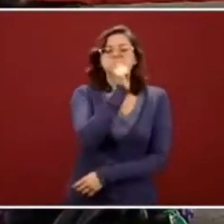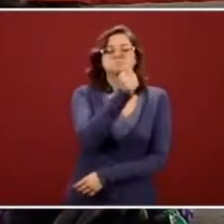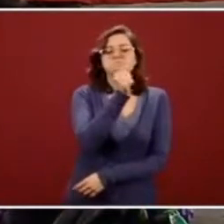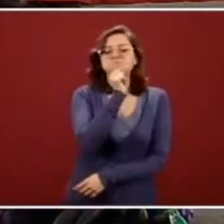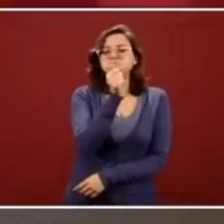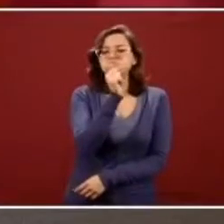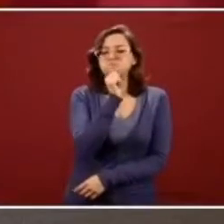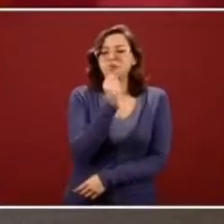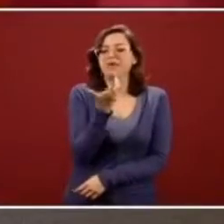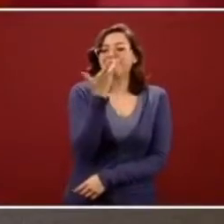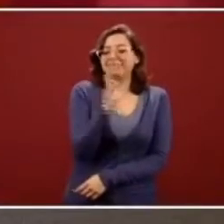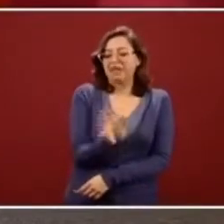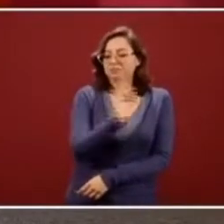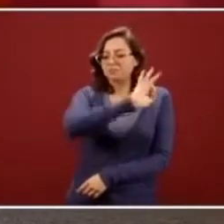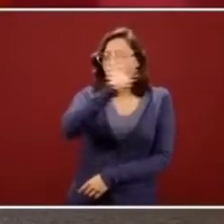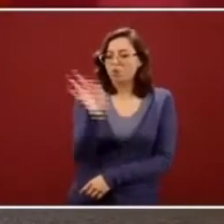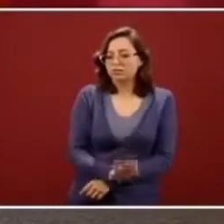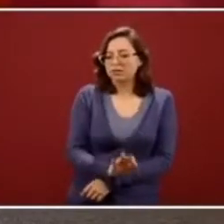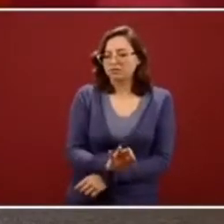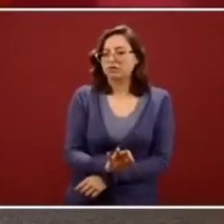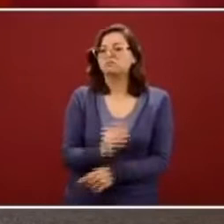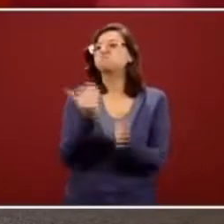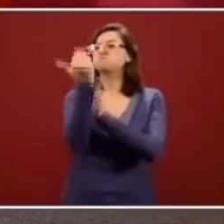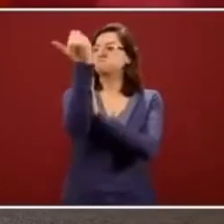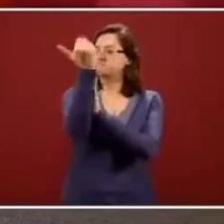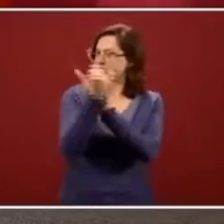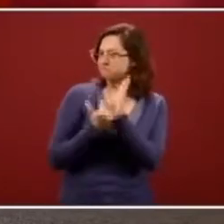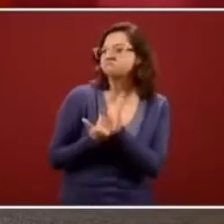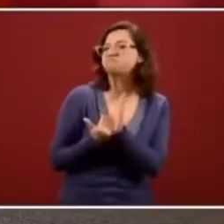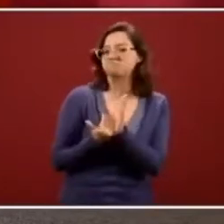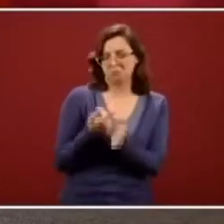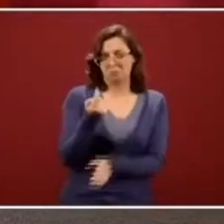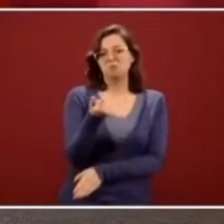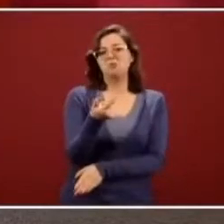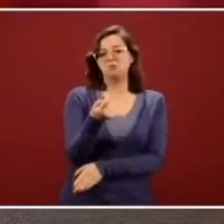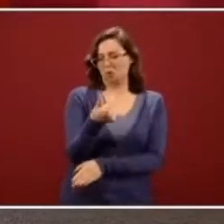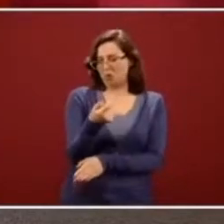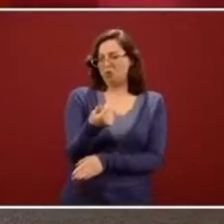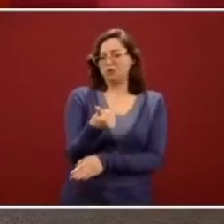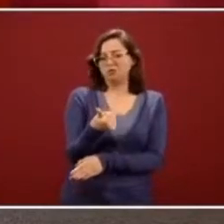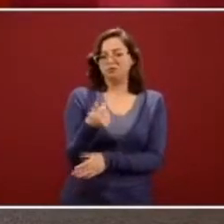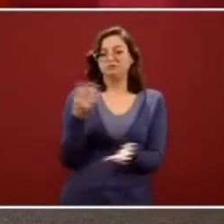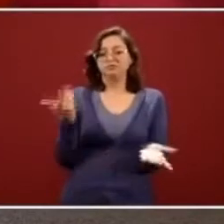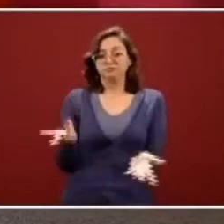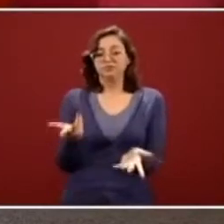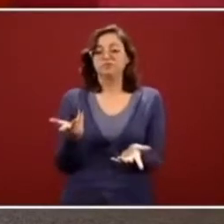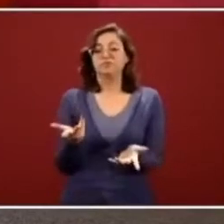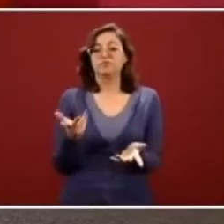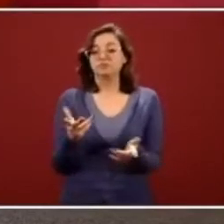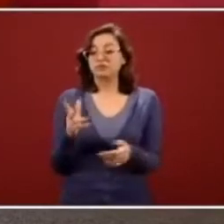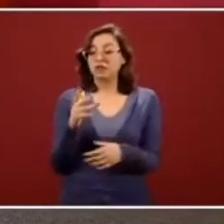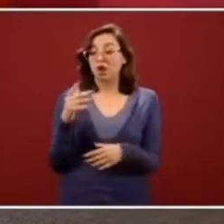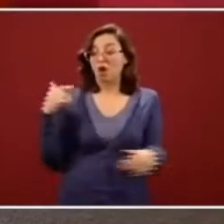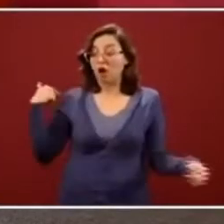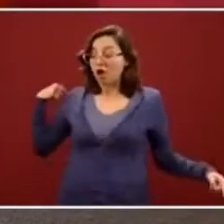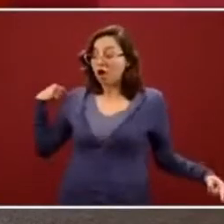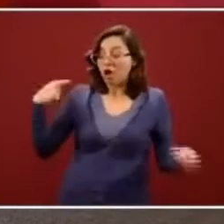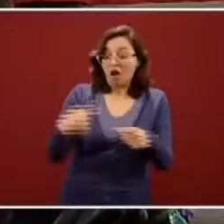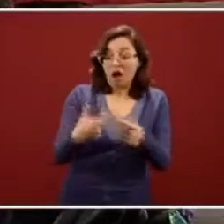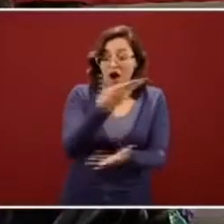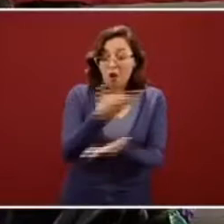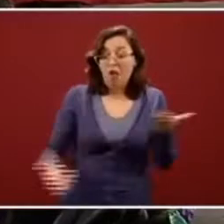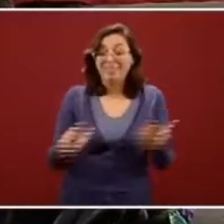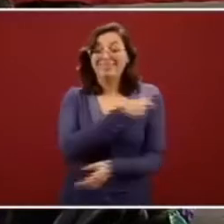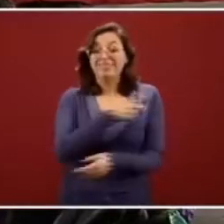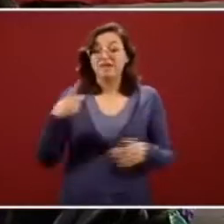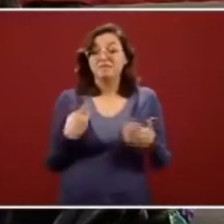el 10%, es decir, todavía lo tenemos por debajo de lo esperado para lo que se conoce de COVID-19, lo cual, bueno, hasta el